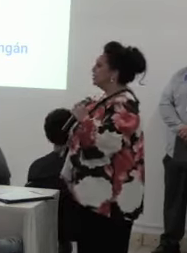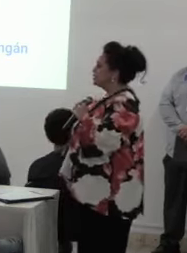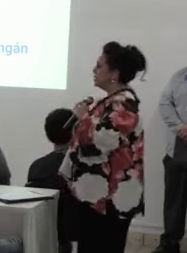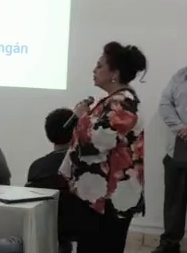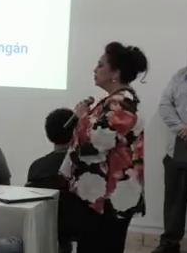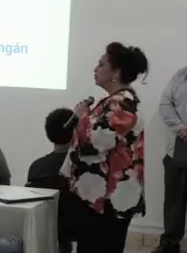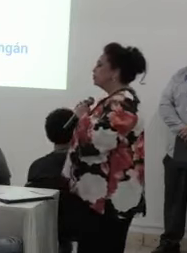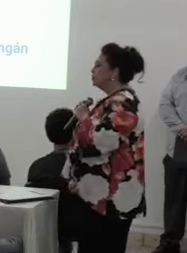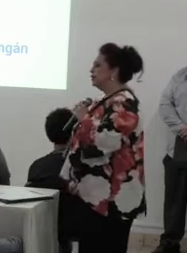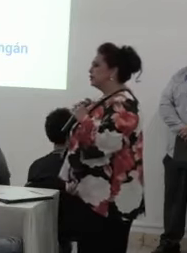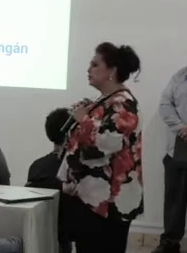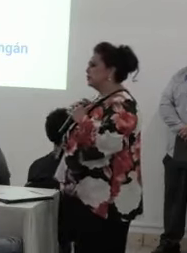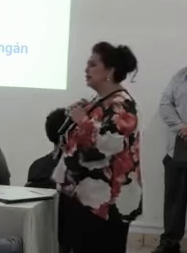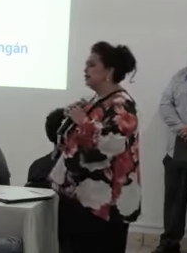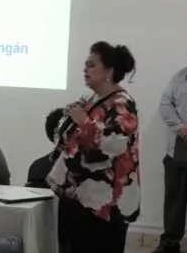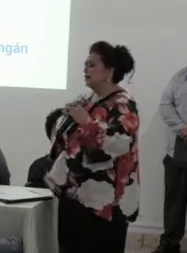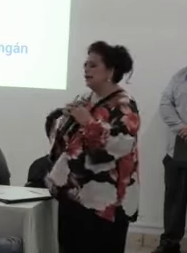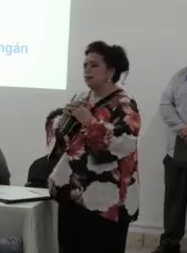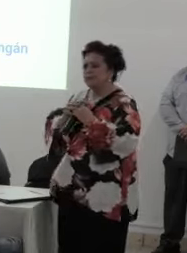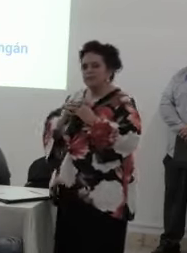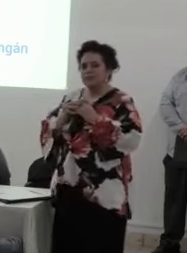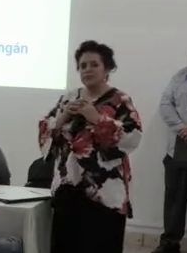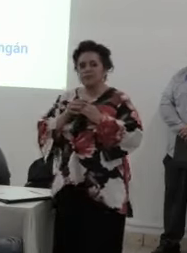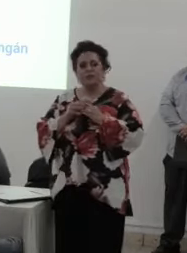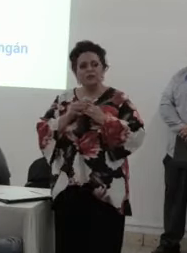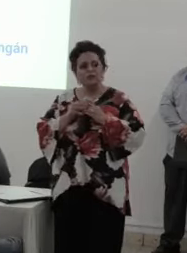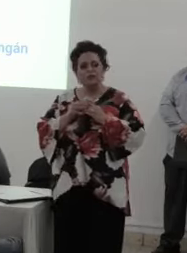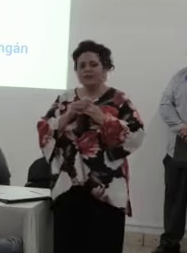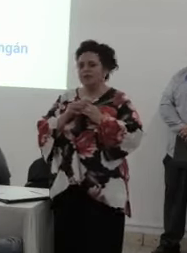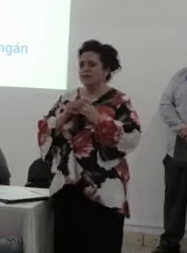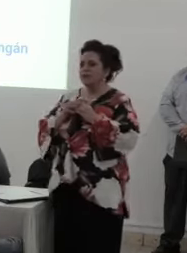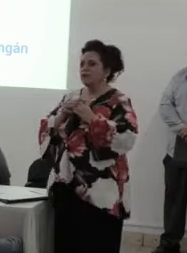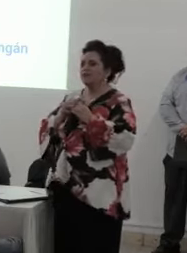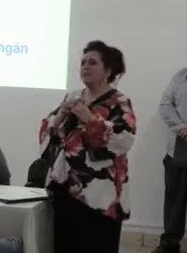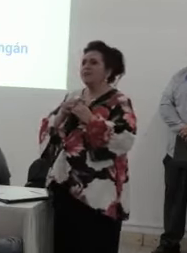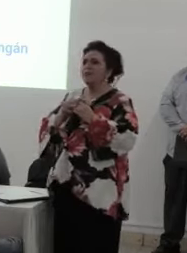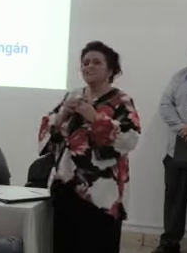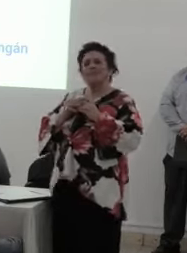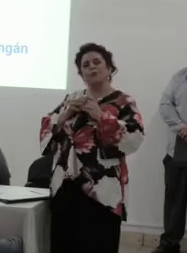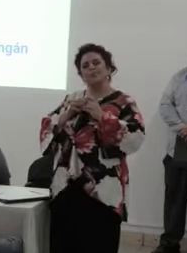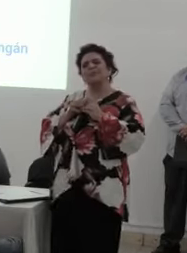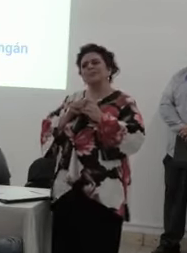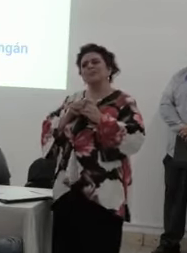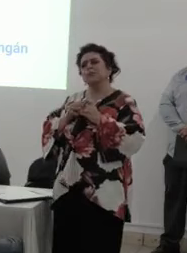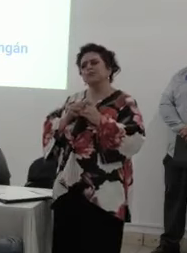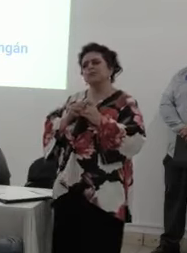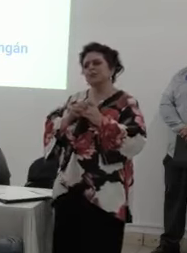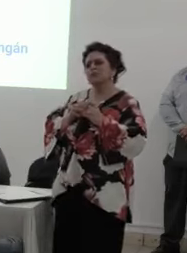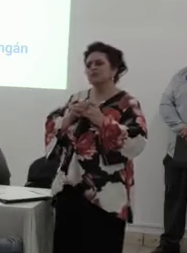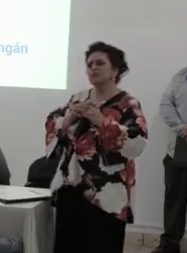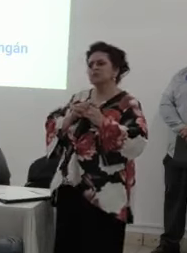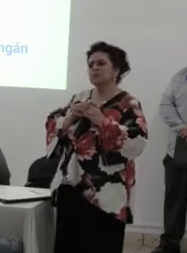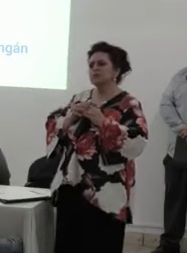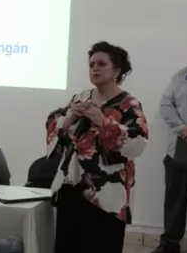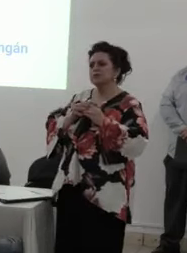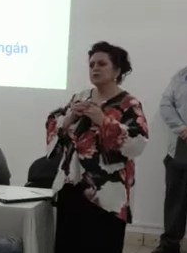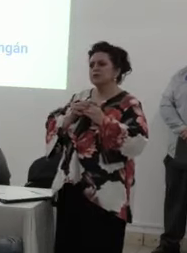que en el pasado periodo electoral la participación de los ciudadanos en Michoacán llegó al